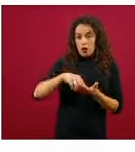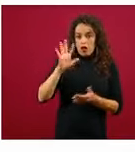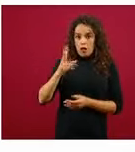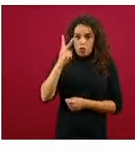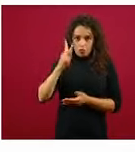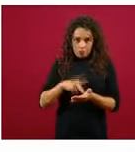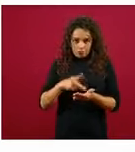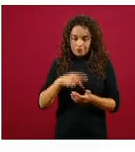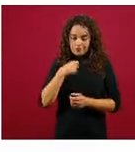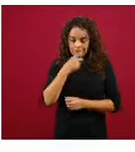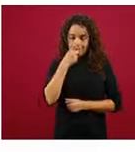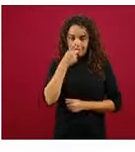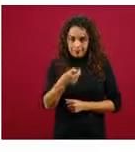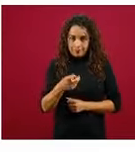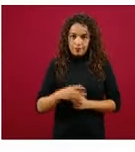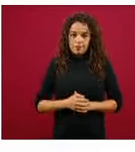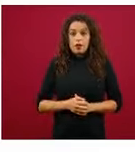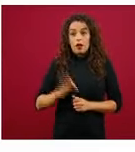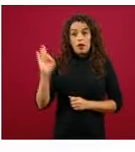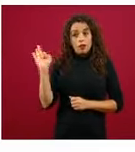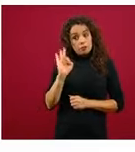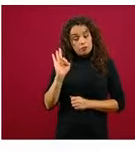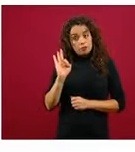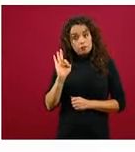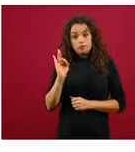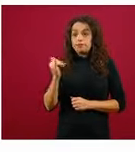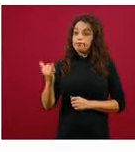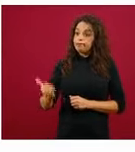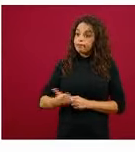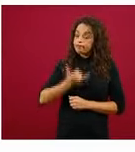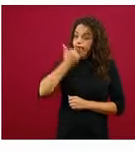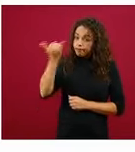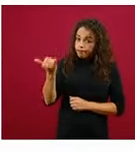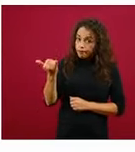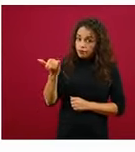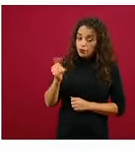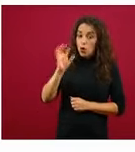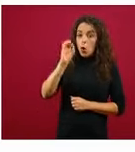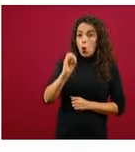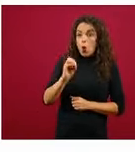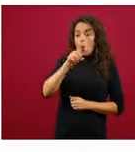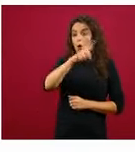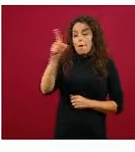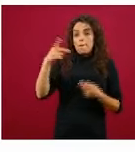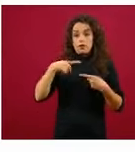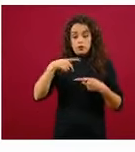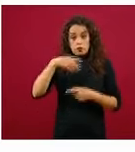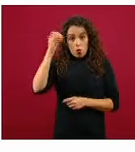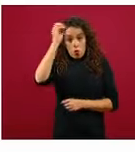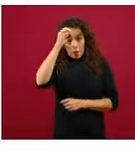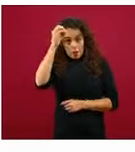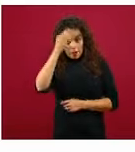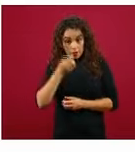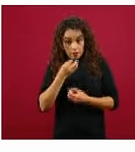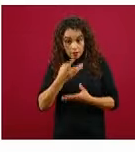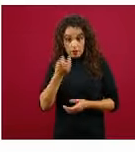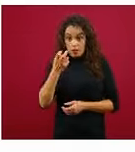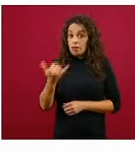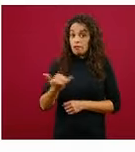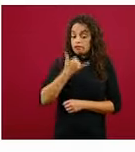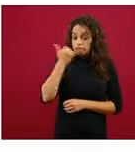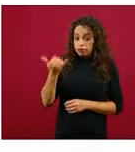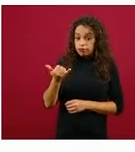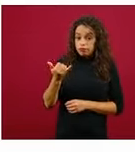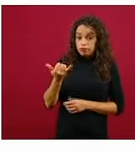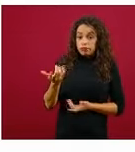digo, es posible que me equivoque o que se equivoquen los que tienen esta opinión, porque las otras también, no por serendipia, sino